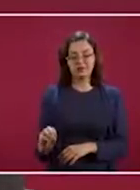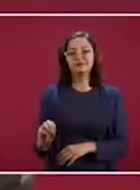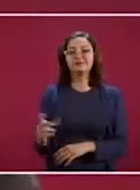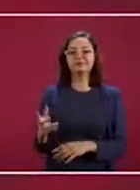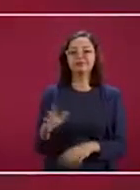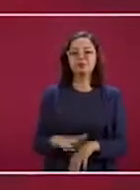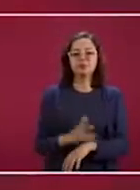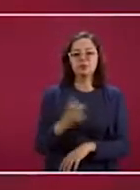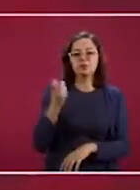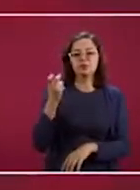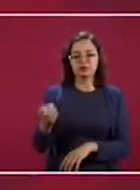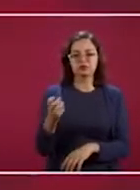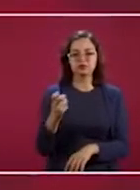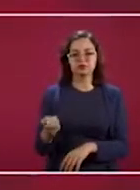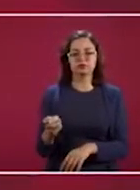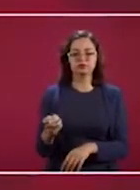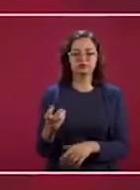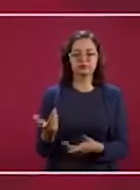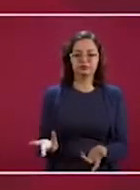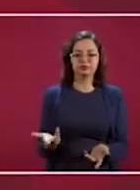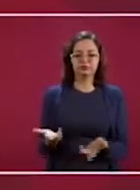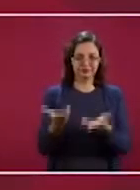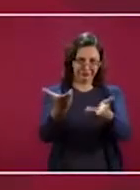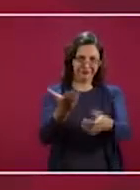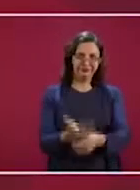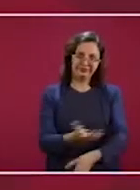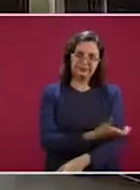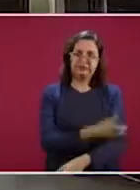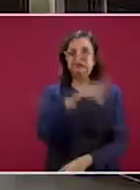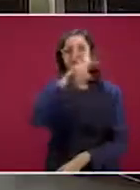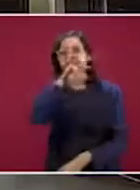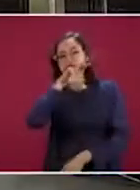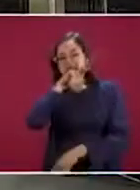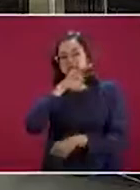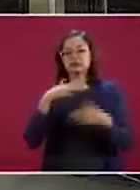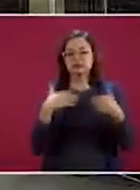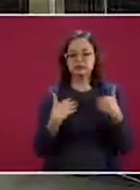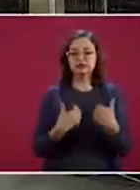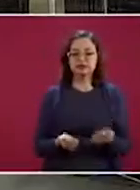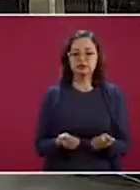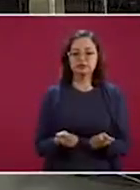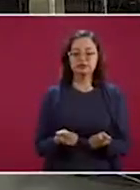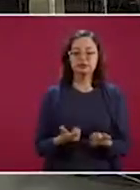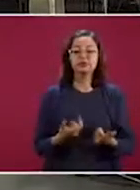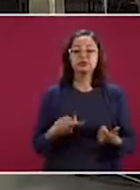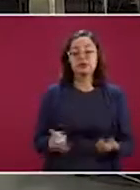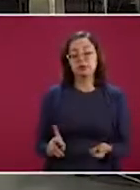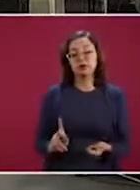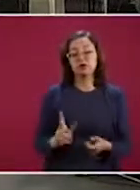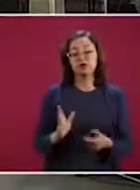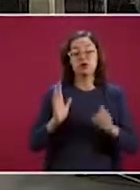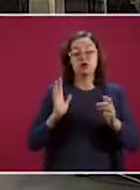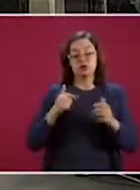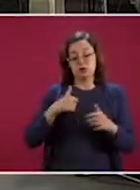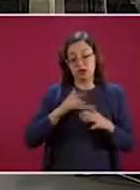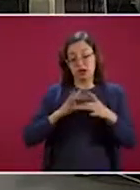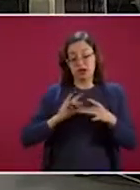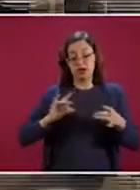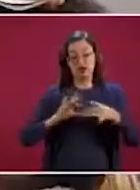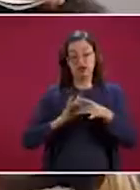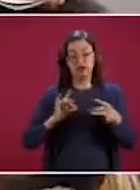de la preocupación del compañero entonces ya con todo esto que he dicho